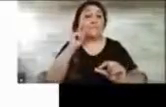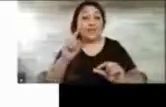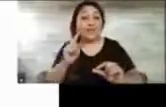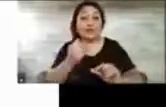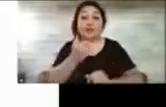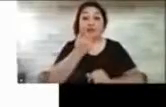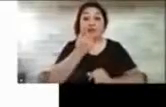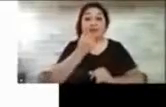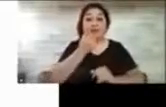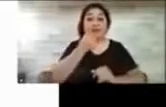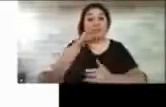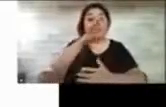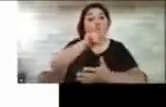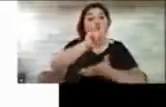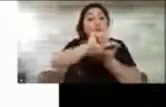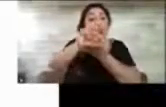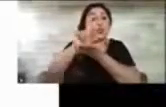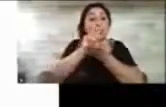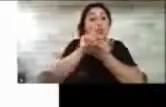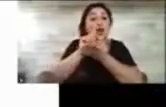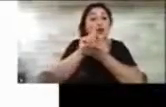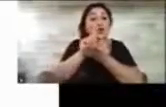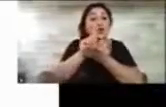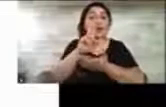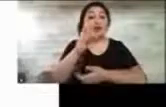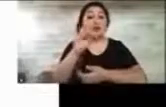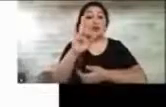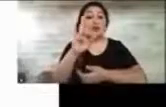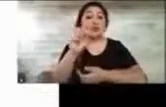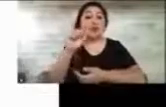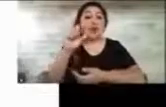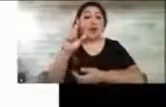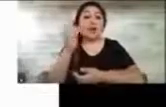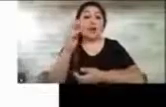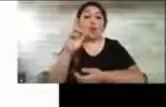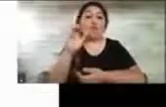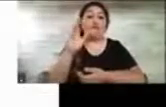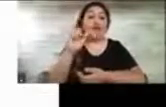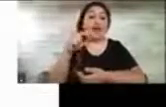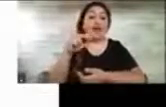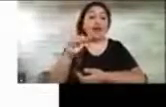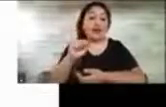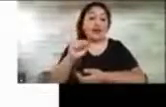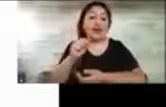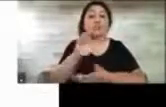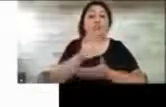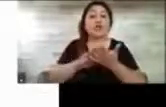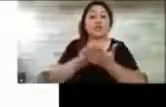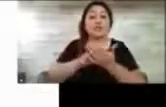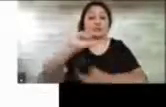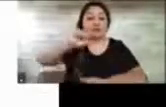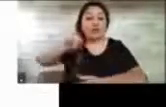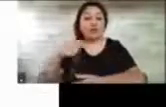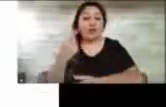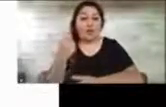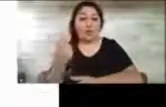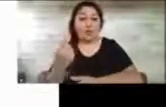zonas rurales o urbanas de Chile, con un 6,1% en las zonas urbanas y un